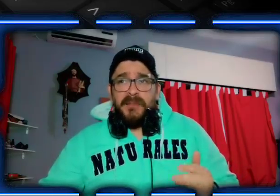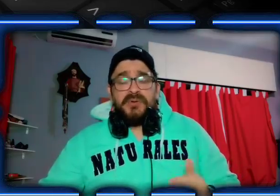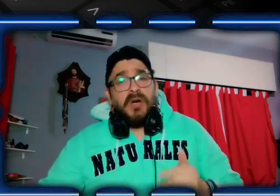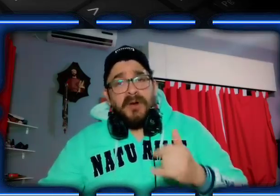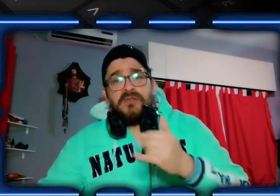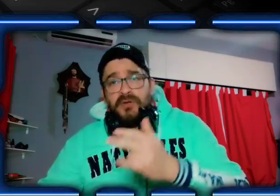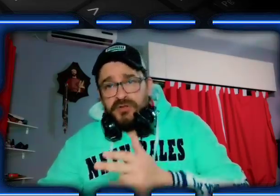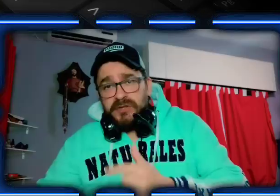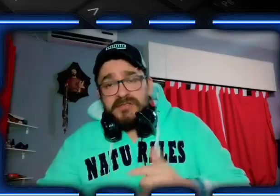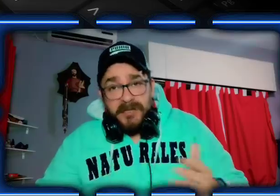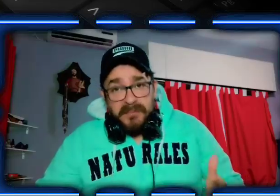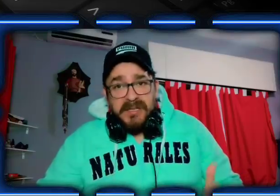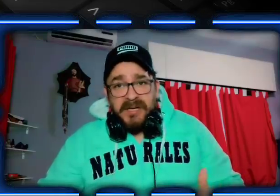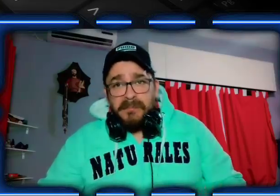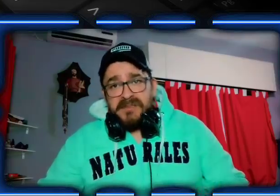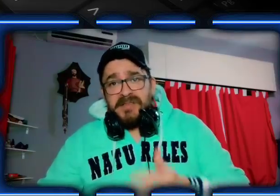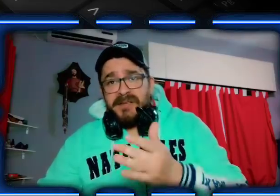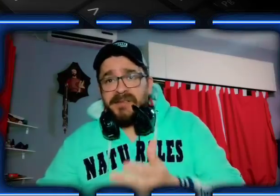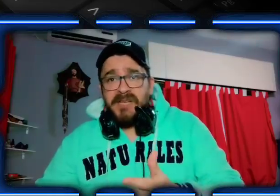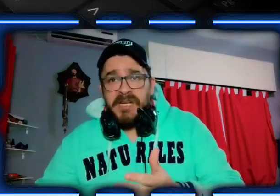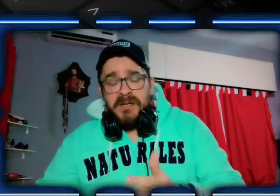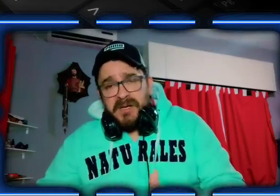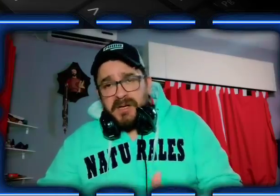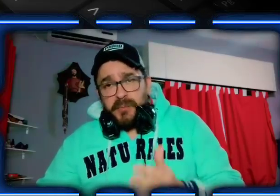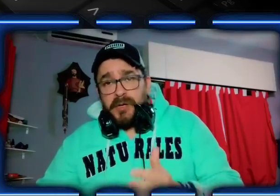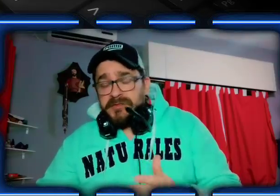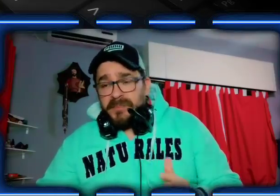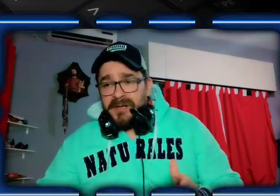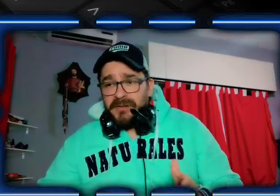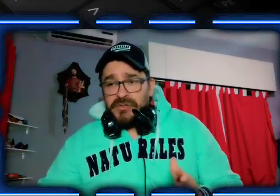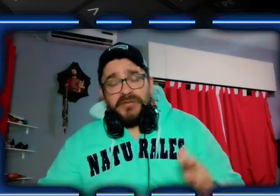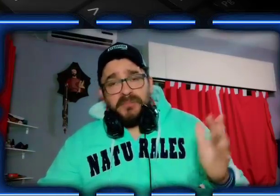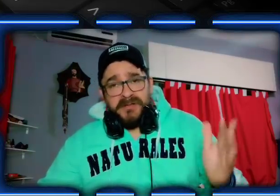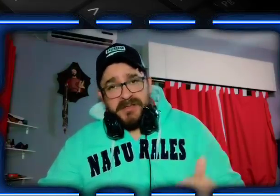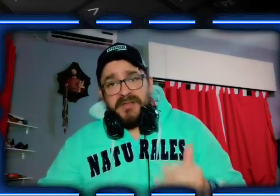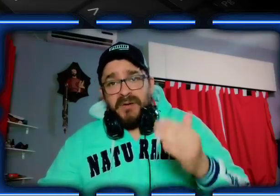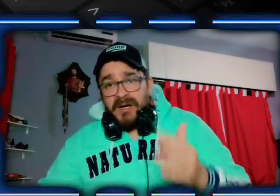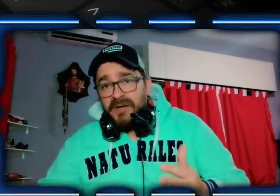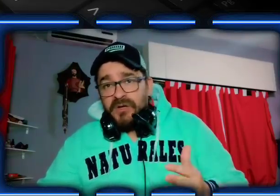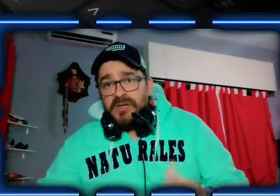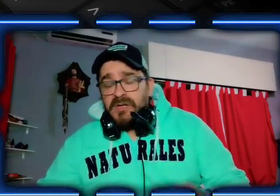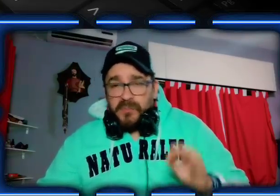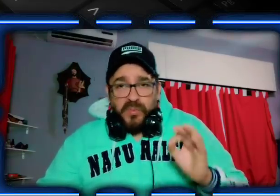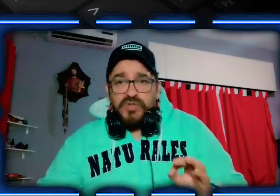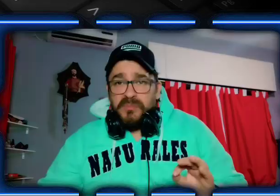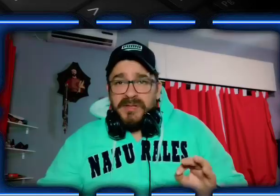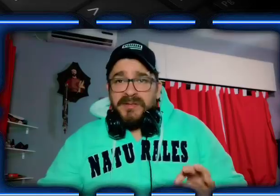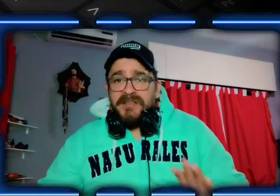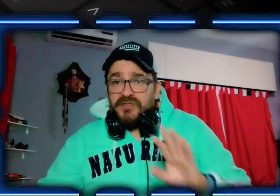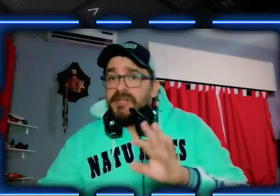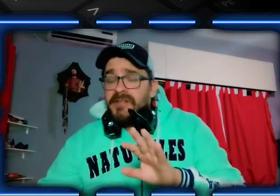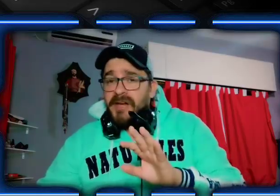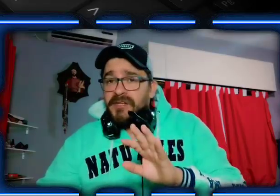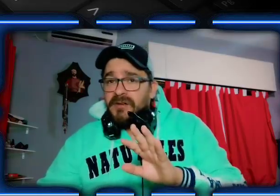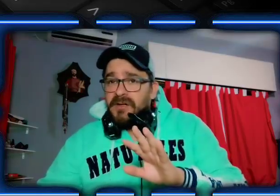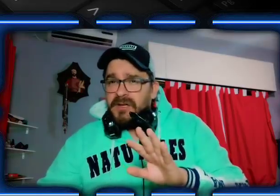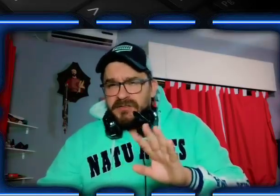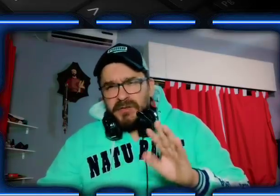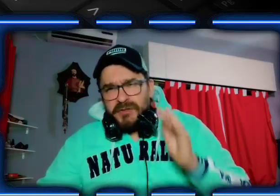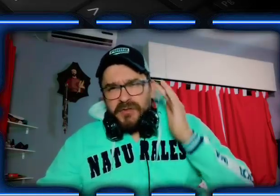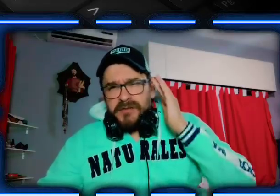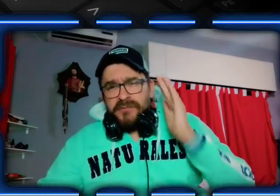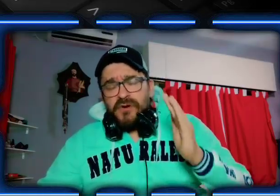a día realmente uno aprende un montón, se admira del presidente que tienen, porque como siempre les digo yo, es un presidente trabajador, muy humilde,